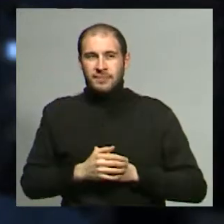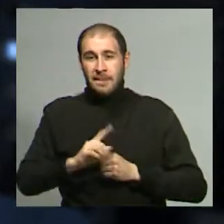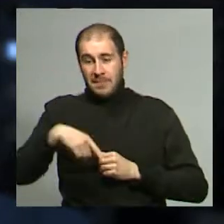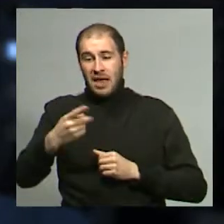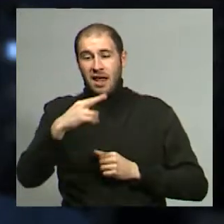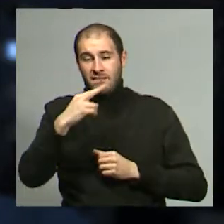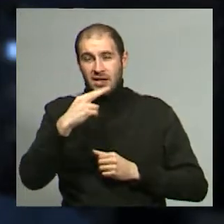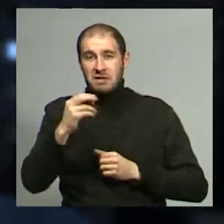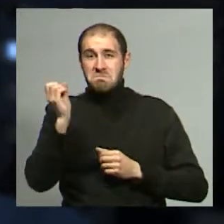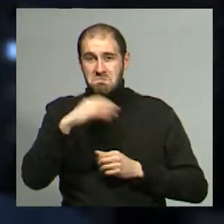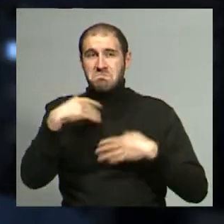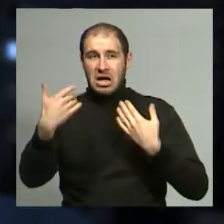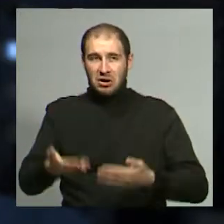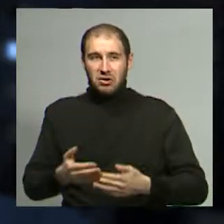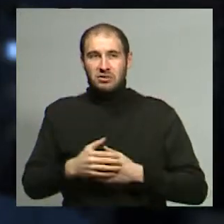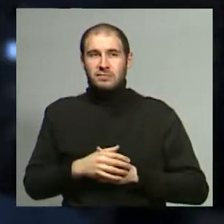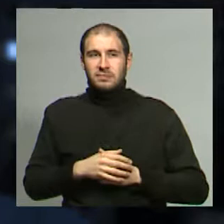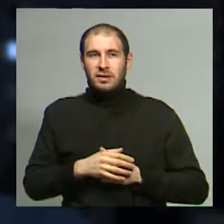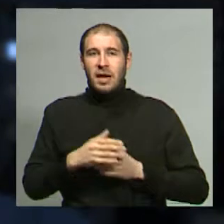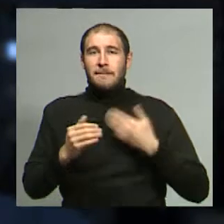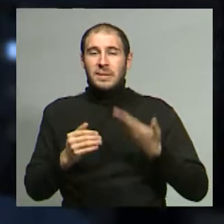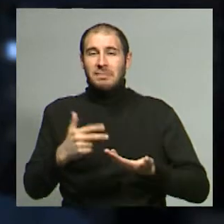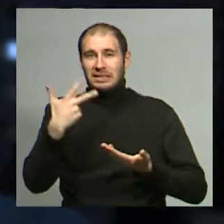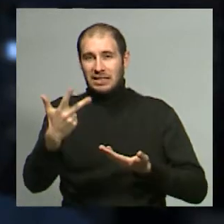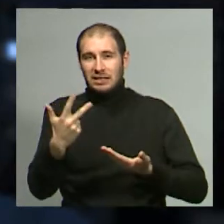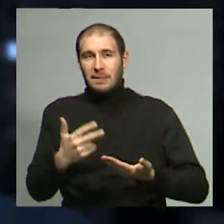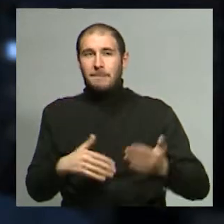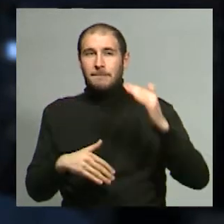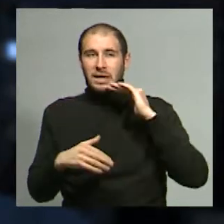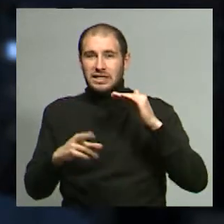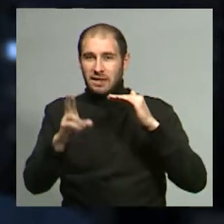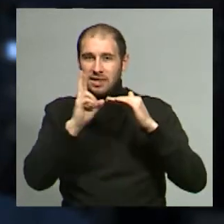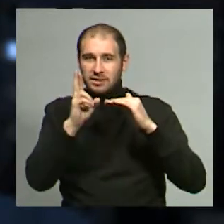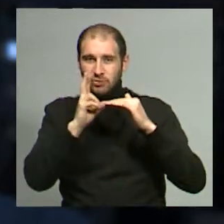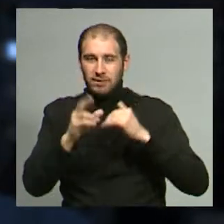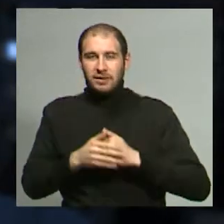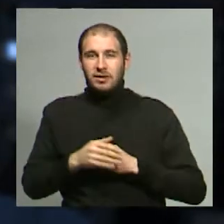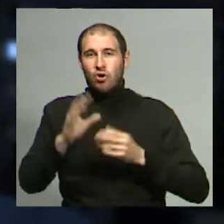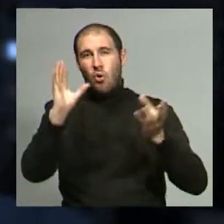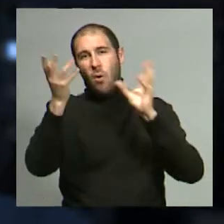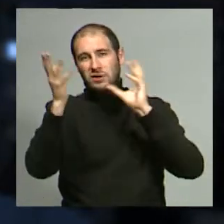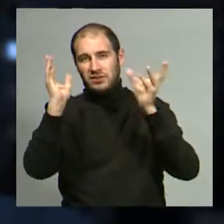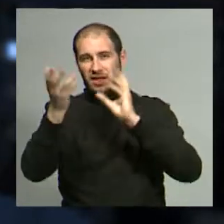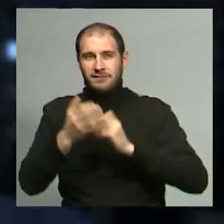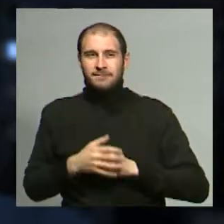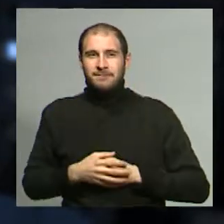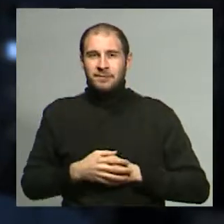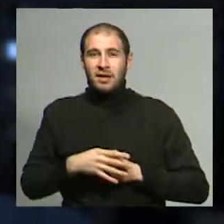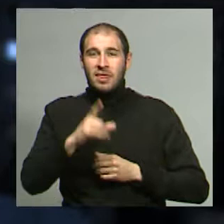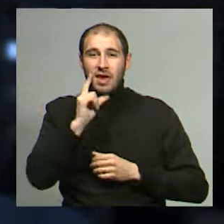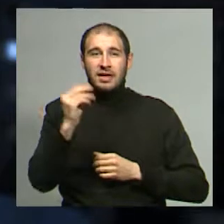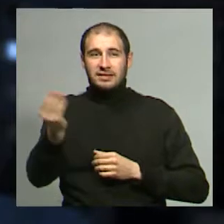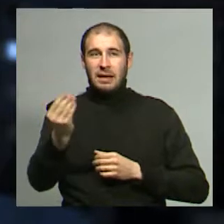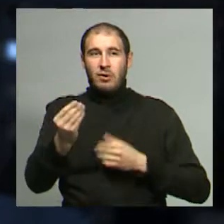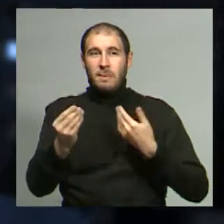Mañana viernes mejoran un poco las condiciones con una mínima de 3 y una máxima de 19, nubosidad variable. Y para el